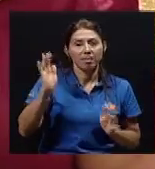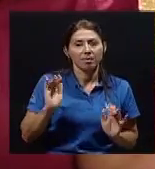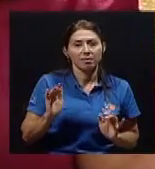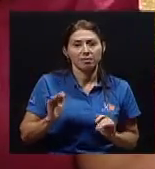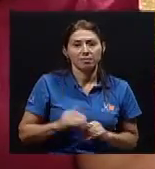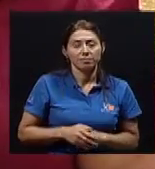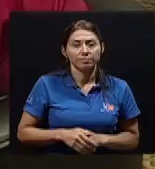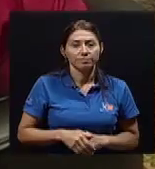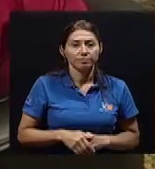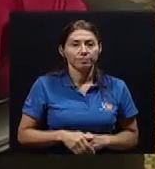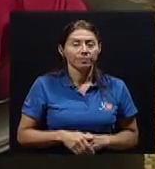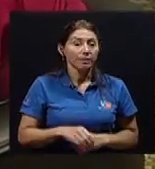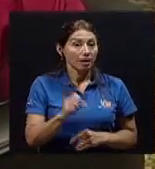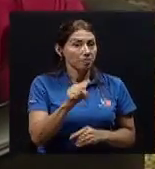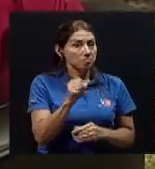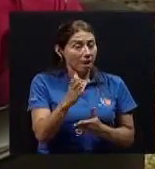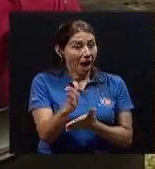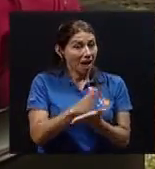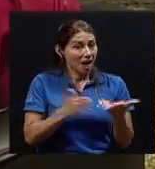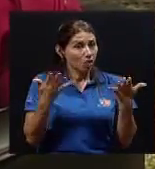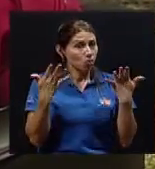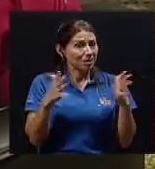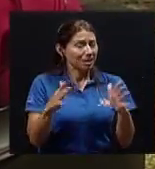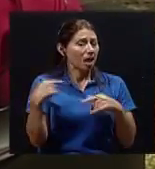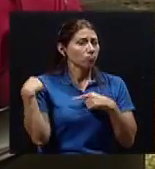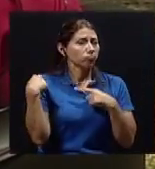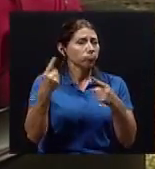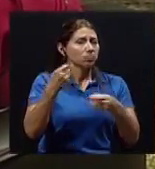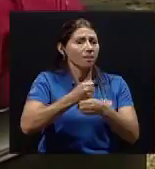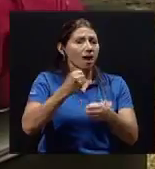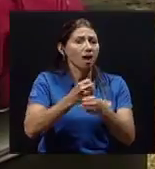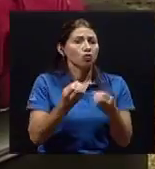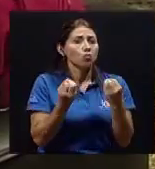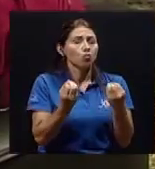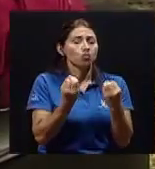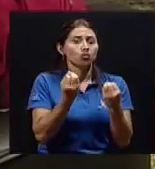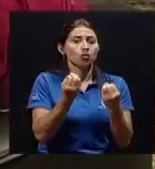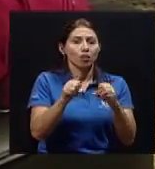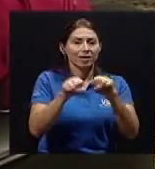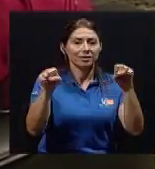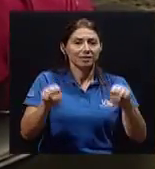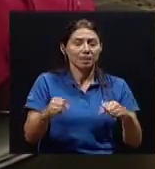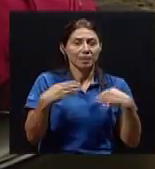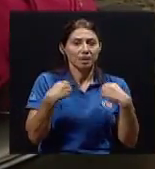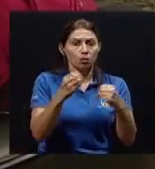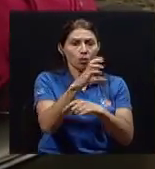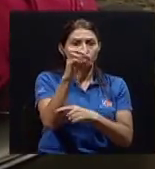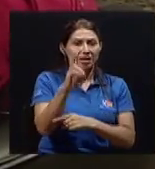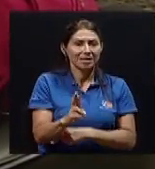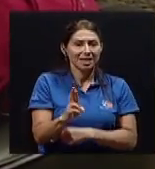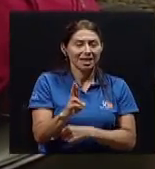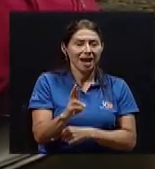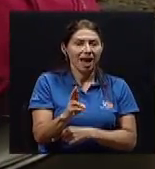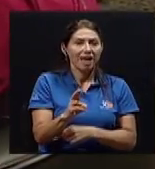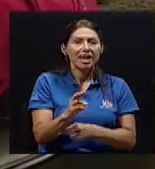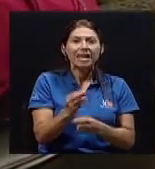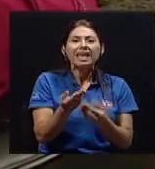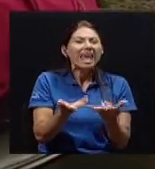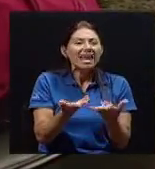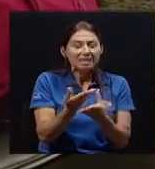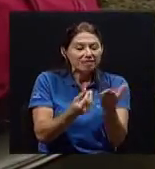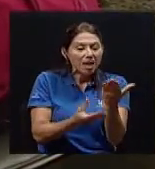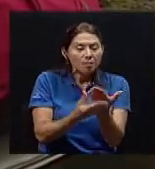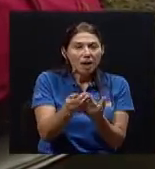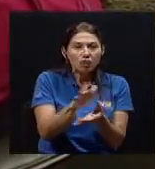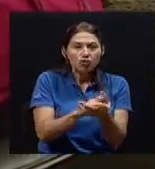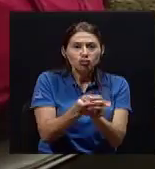enfermedad. Claro. Hay algo que se ha venido trabajando mucho a nivel del sistema de salud en Costa Rica, que es el lavado de manos, y